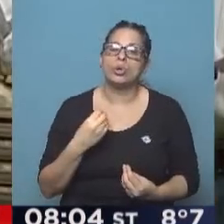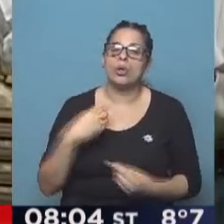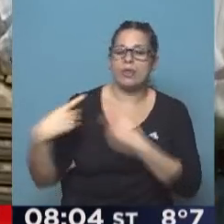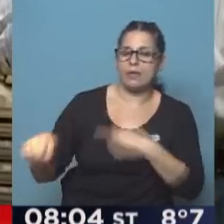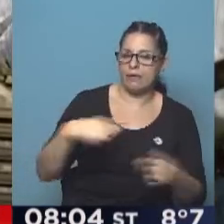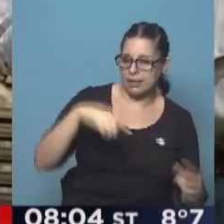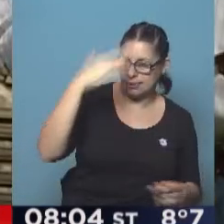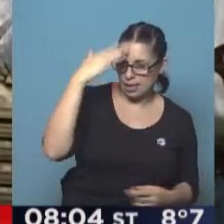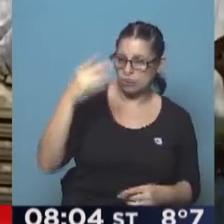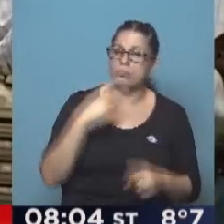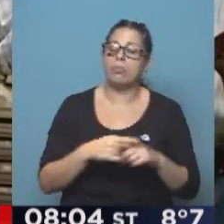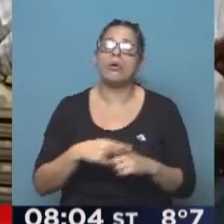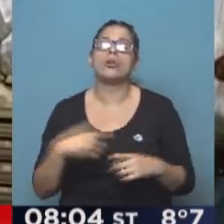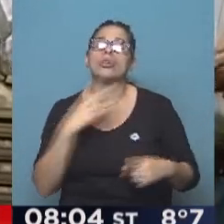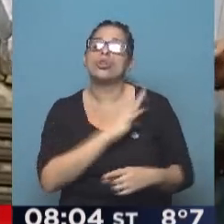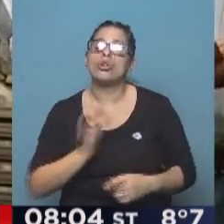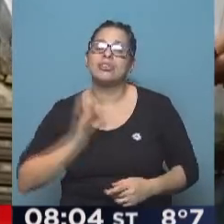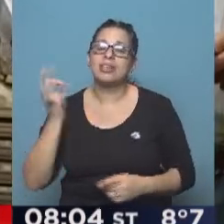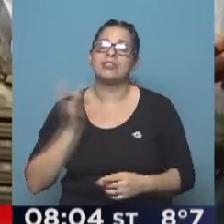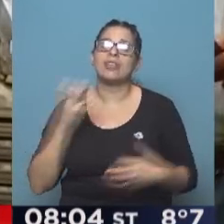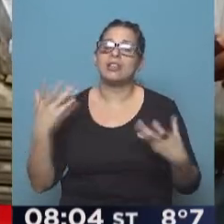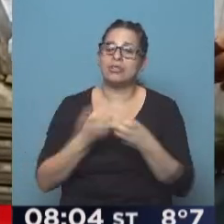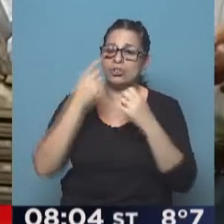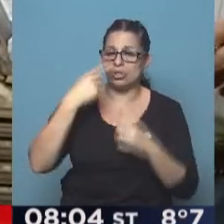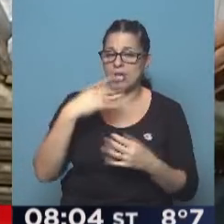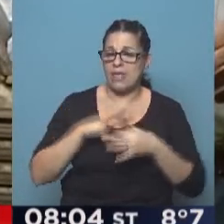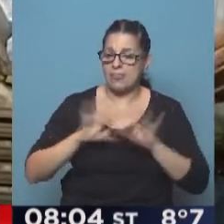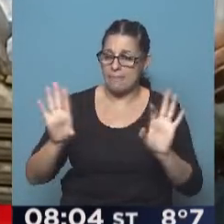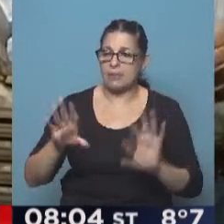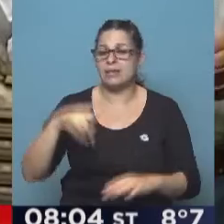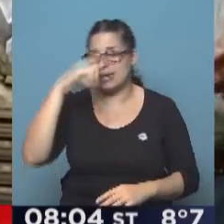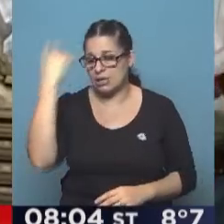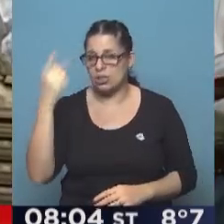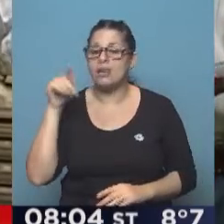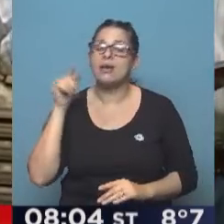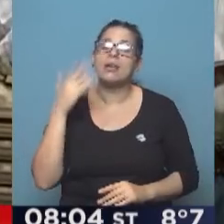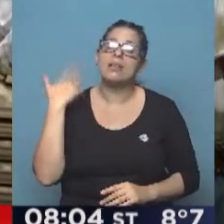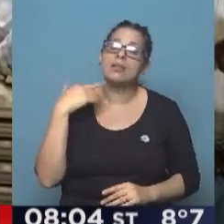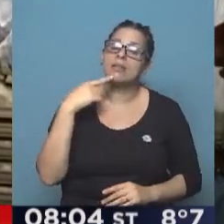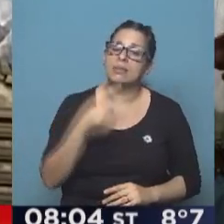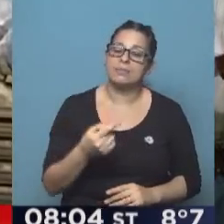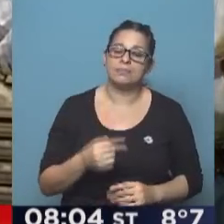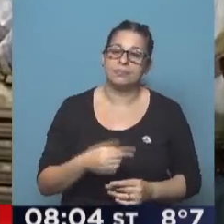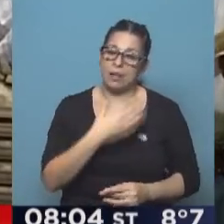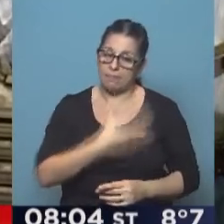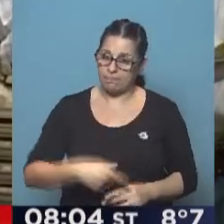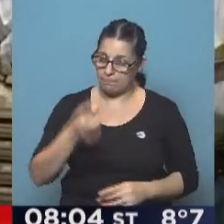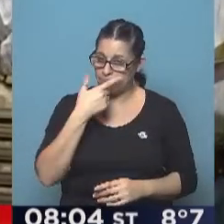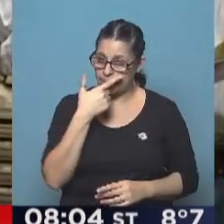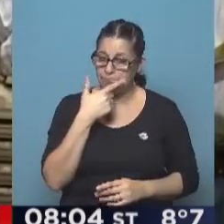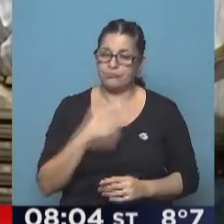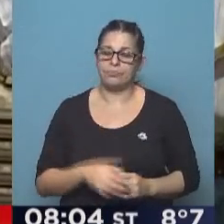diferentes actos por los 200 años del Bicentenario de la Independencia Nacional. Allí decíamos, el presidente